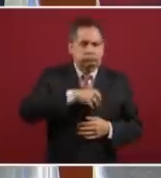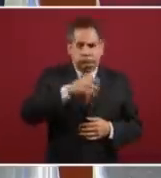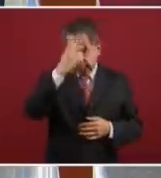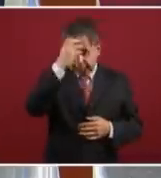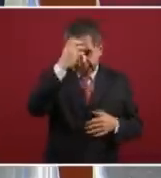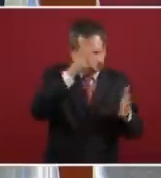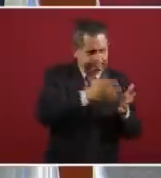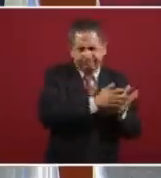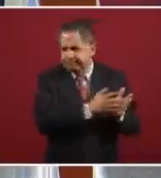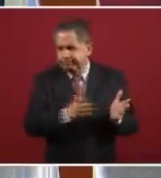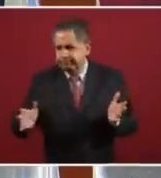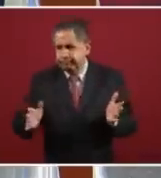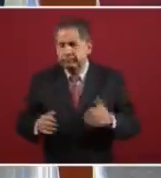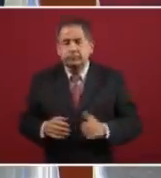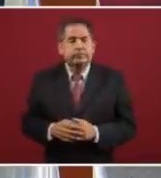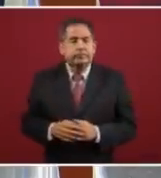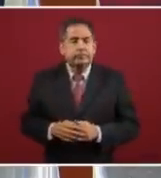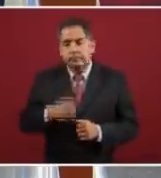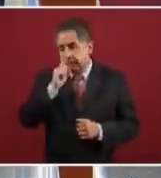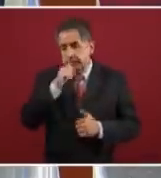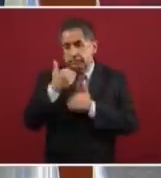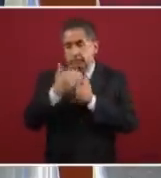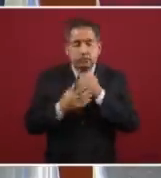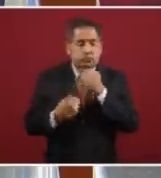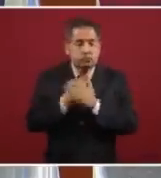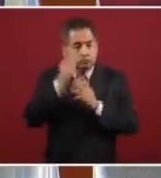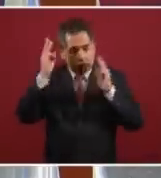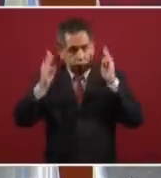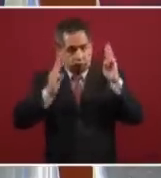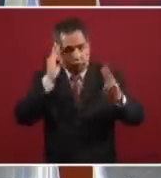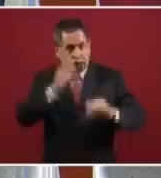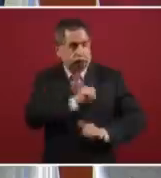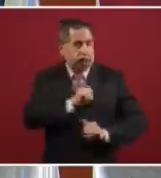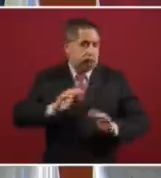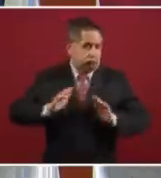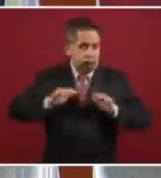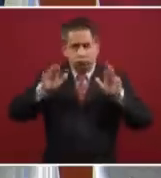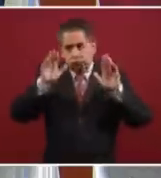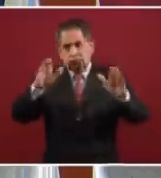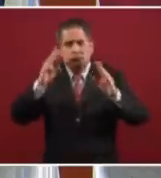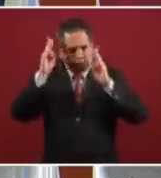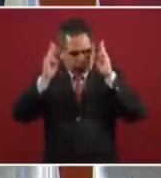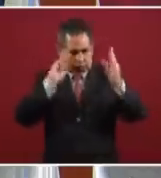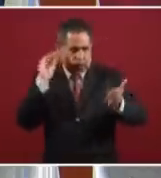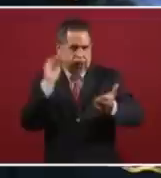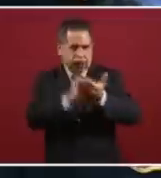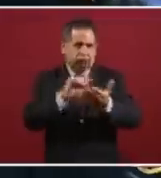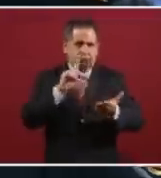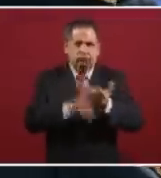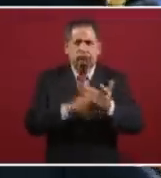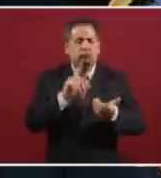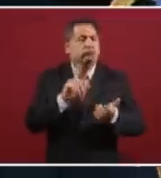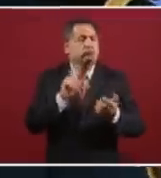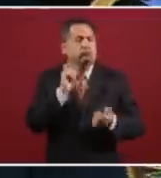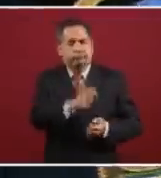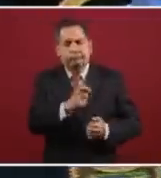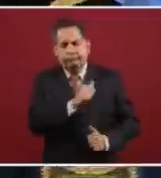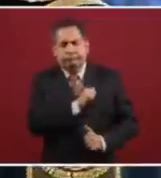interconexiones. También la creación de un museo magno del Ejército y Fuerza Aérea y un museo de sitio de la industria militar.